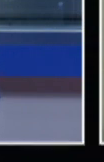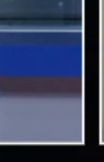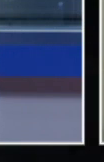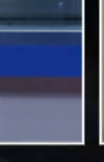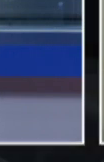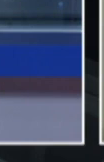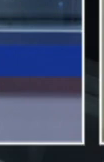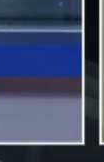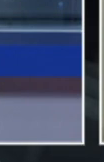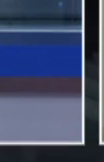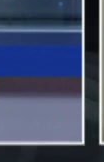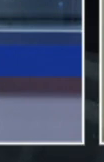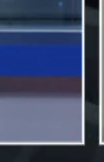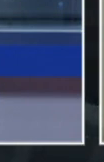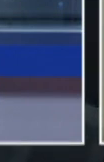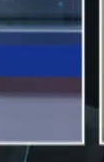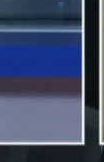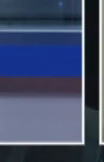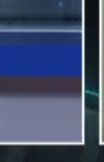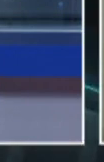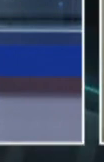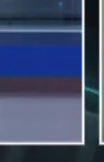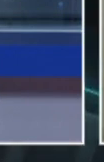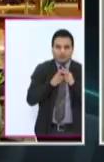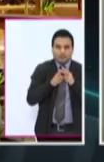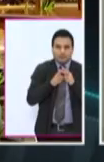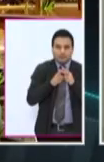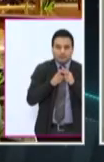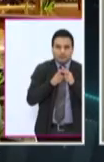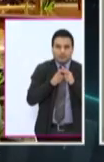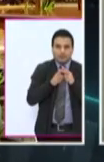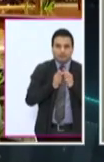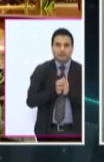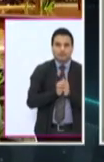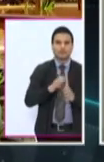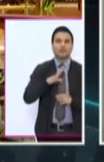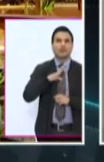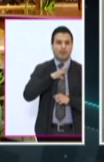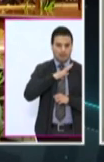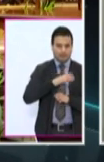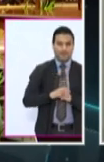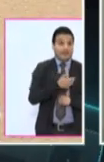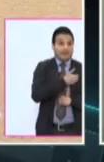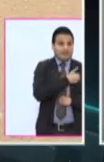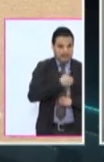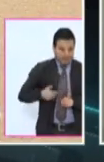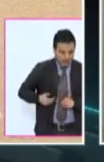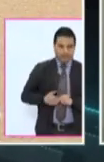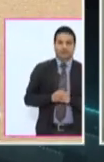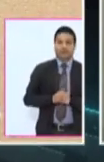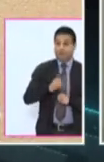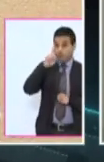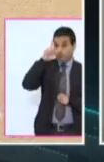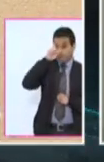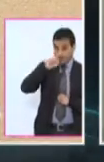En acatamiento a esa sentencia que nos dijo que hiciéramos una encuesta, se establecieron unos lineamientos y en esos lineamientos se establece